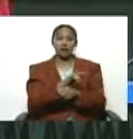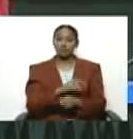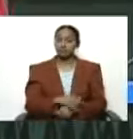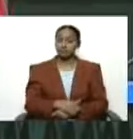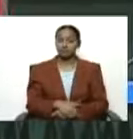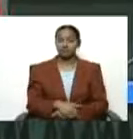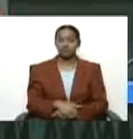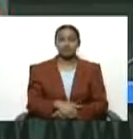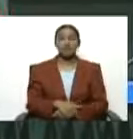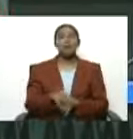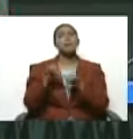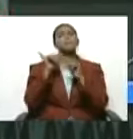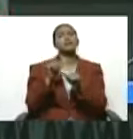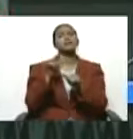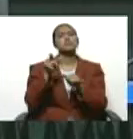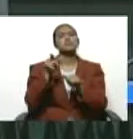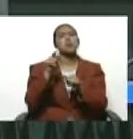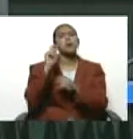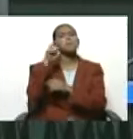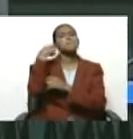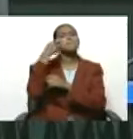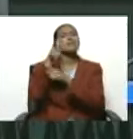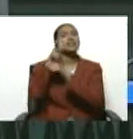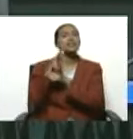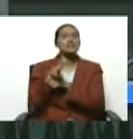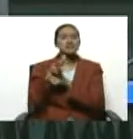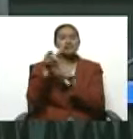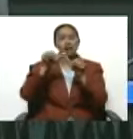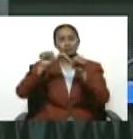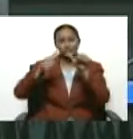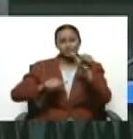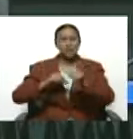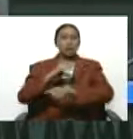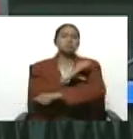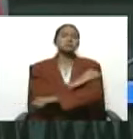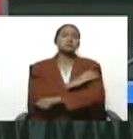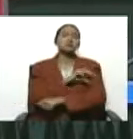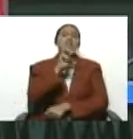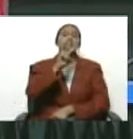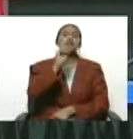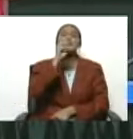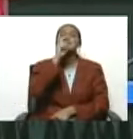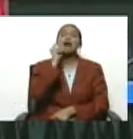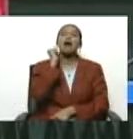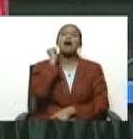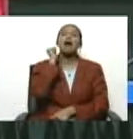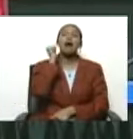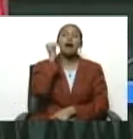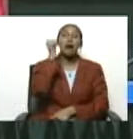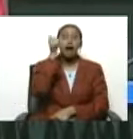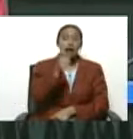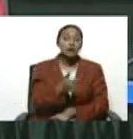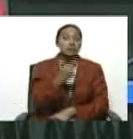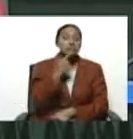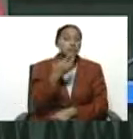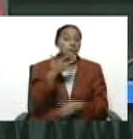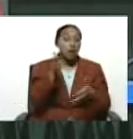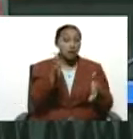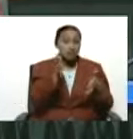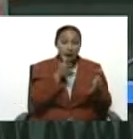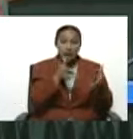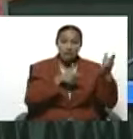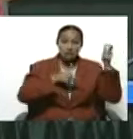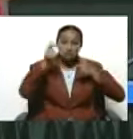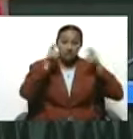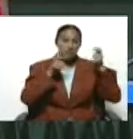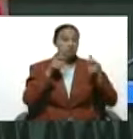Hemos visto esa película ya en 30 elecciones. Cada vez que vienen los resultados, la oposición, a menos que